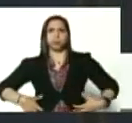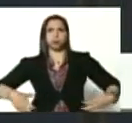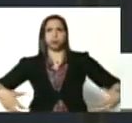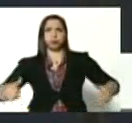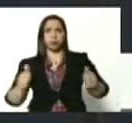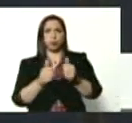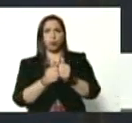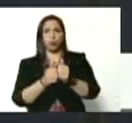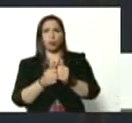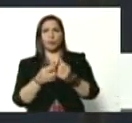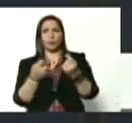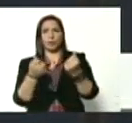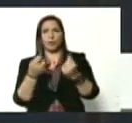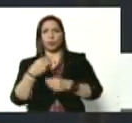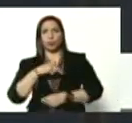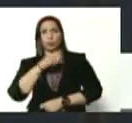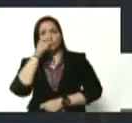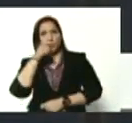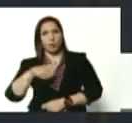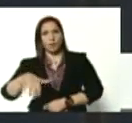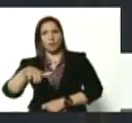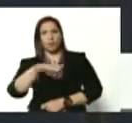dineros de nuestro pueblo